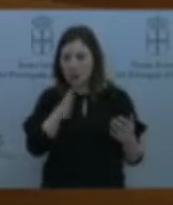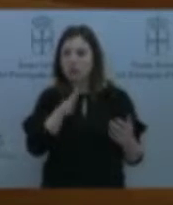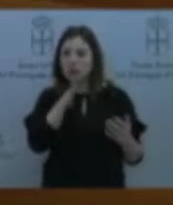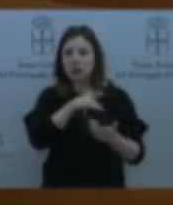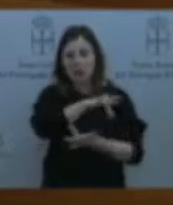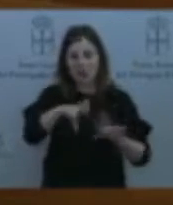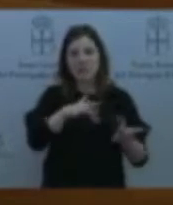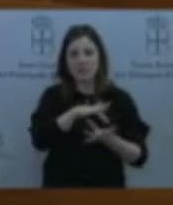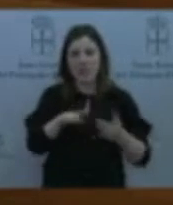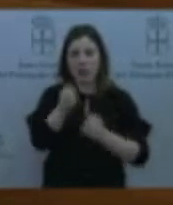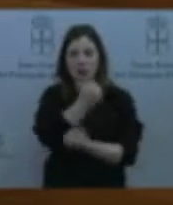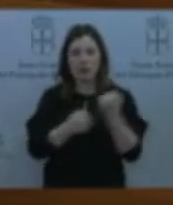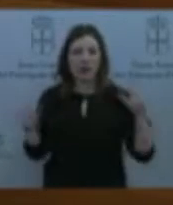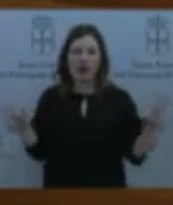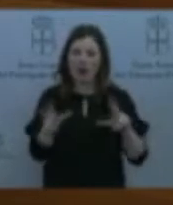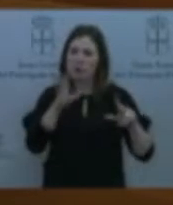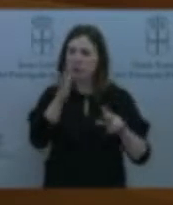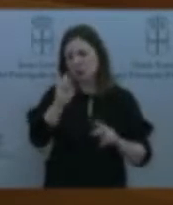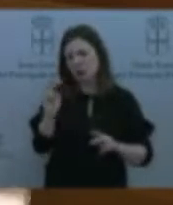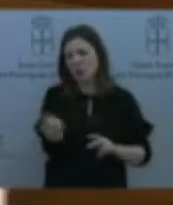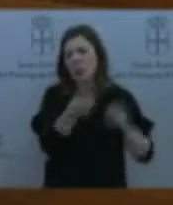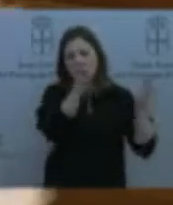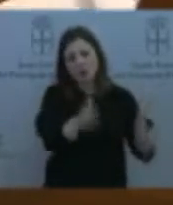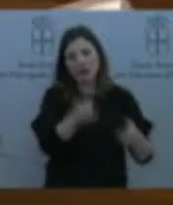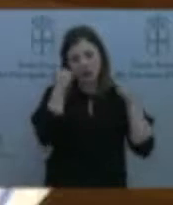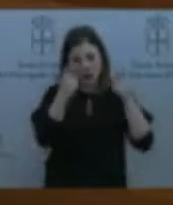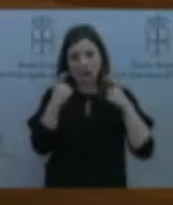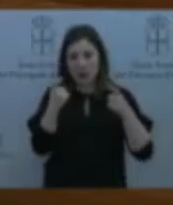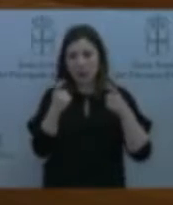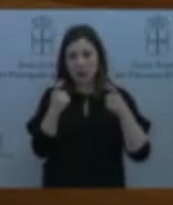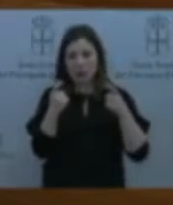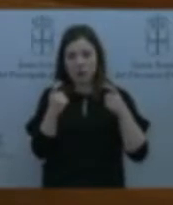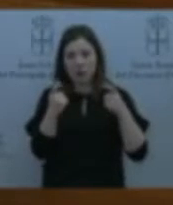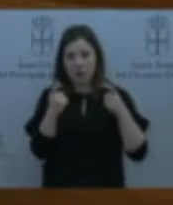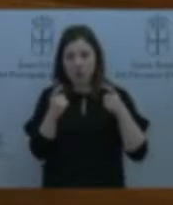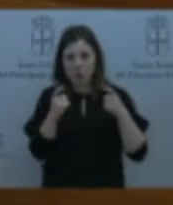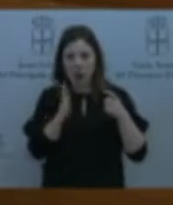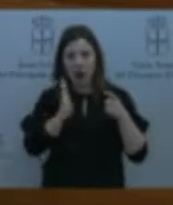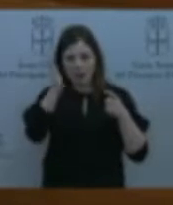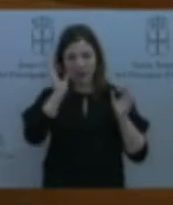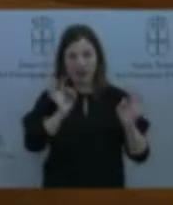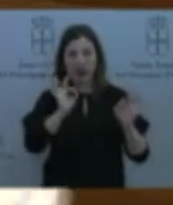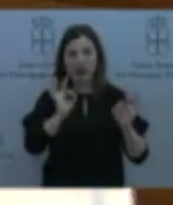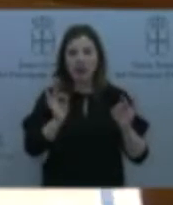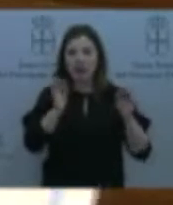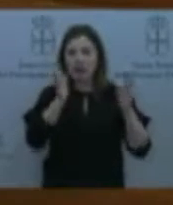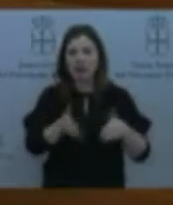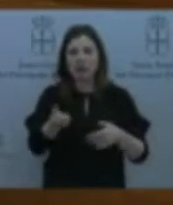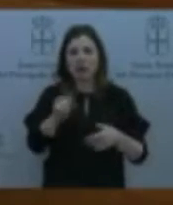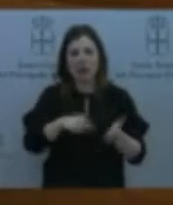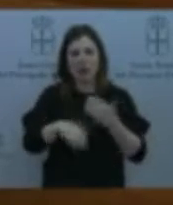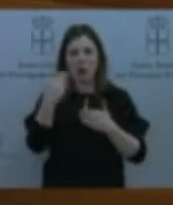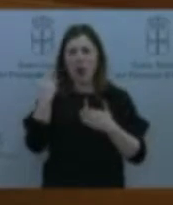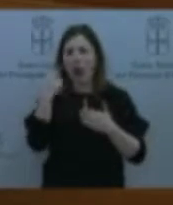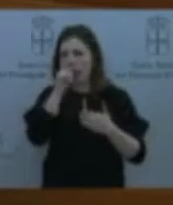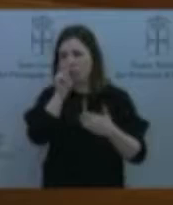pero ustedes intentaron mercadear con esa indignación ciudadana y ustedes ya no se parecen nada a lo que era aquel movimiento en el año 2011 y lo saben, intentan